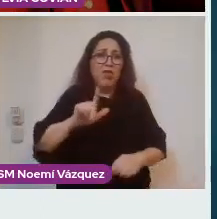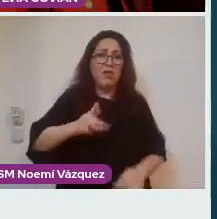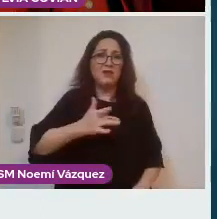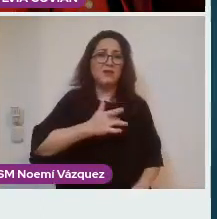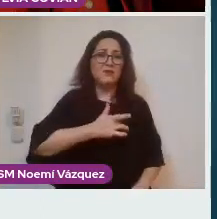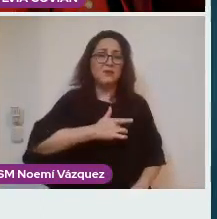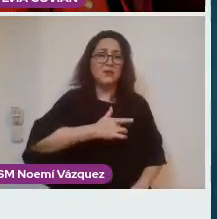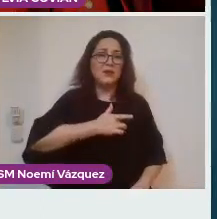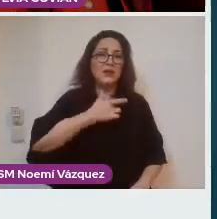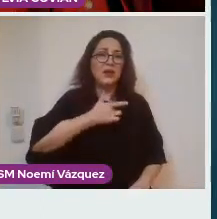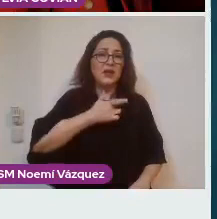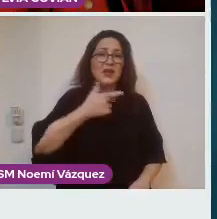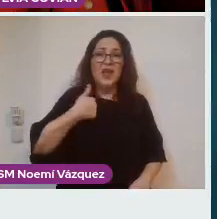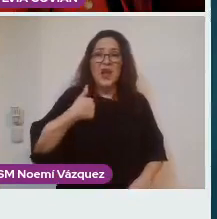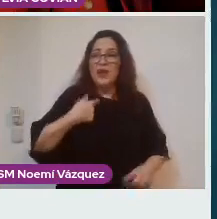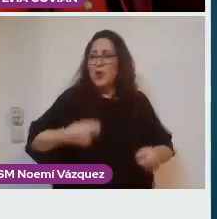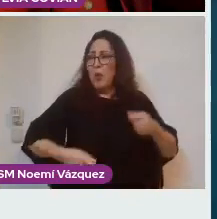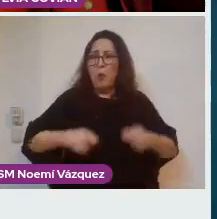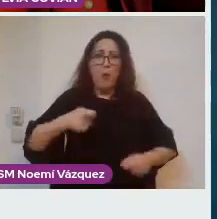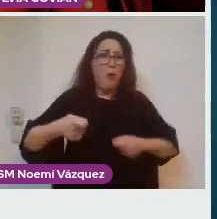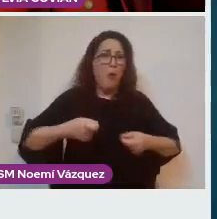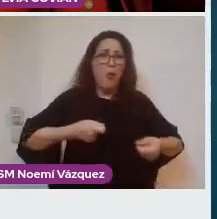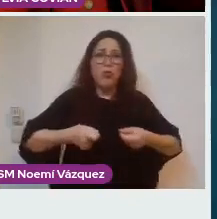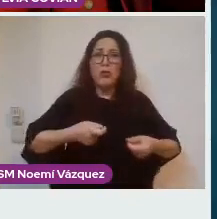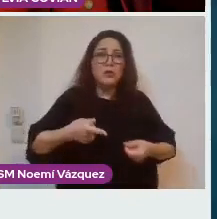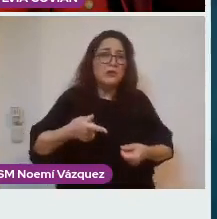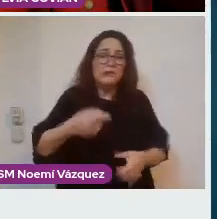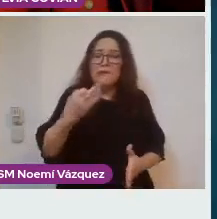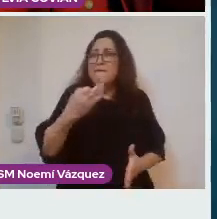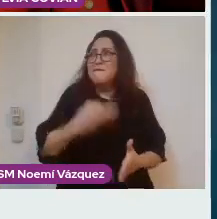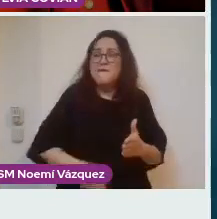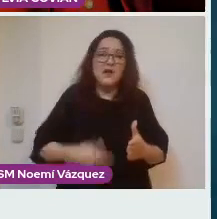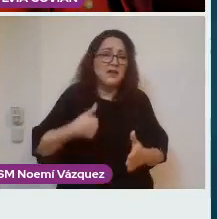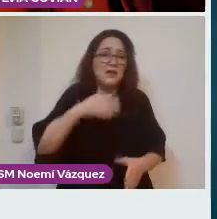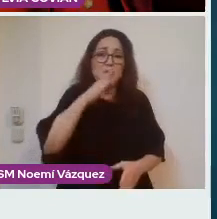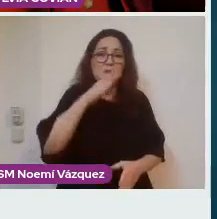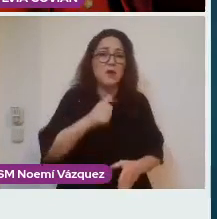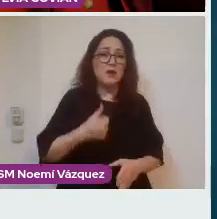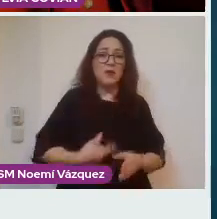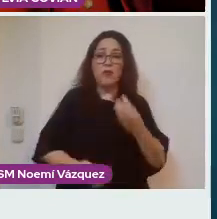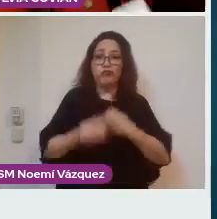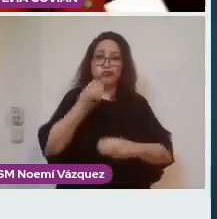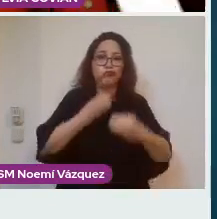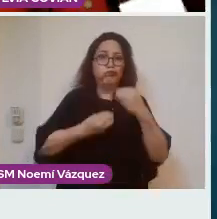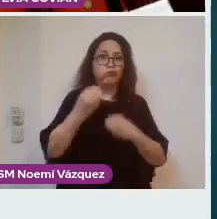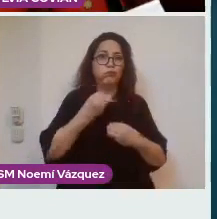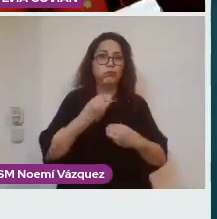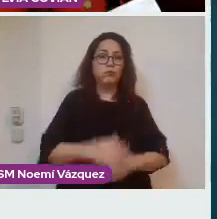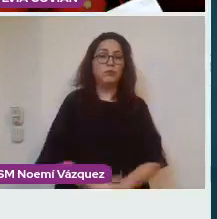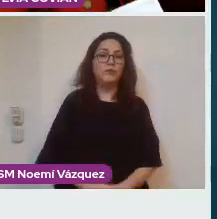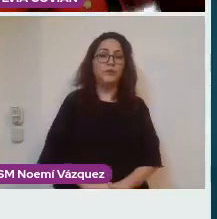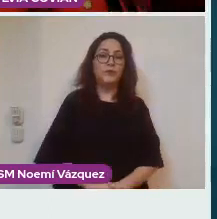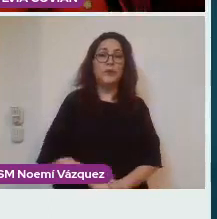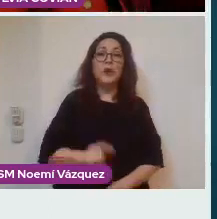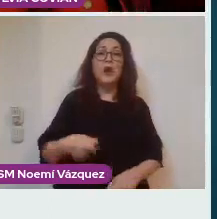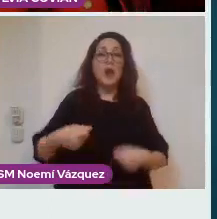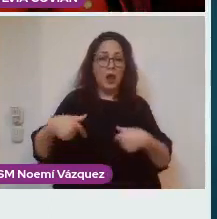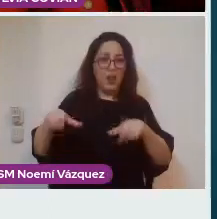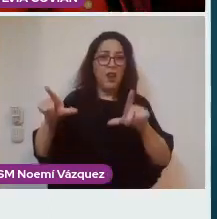autoimagen totalmente distorsionada. Y la alteración no se produce exclusivamente durante los episodios de anorexia